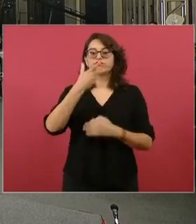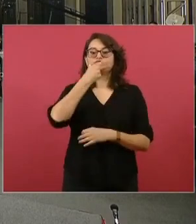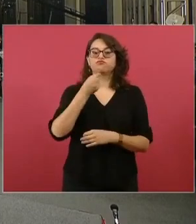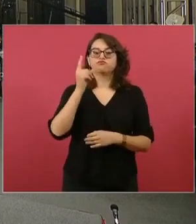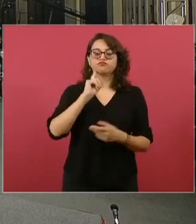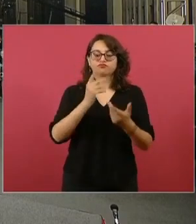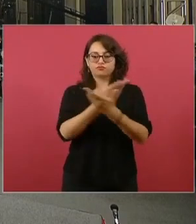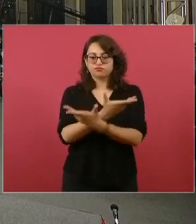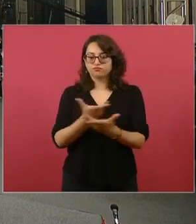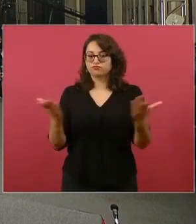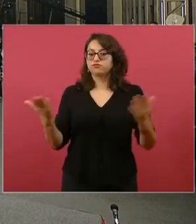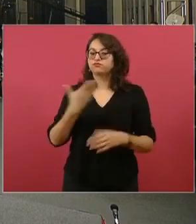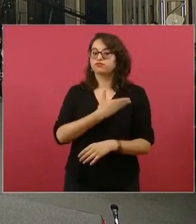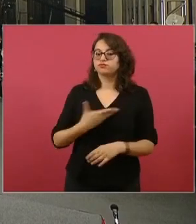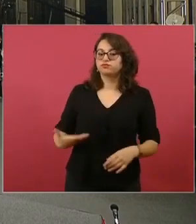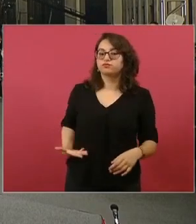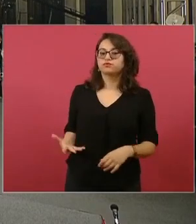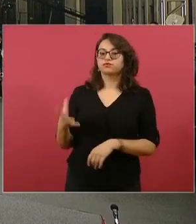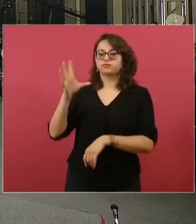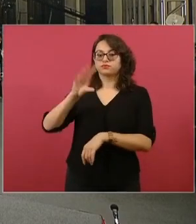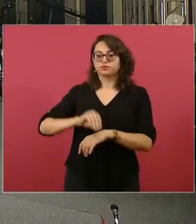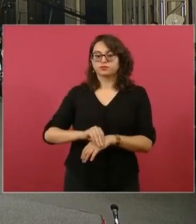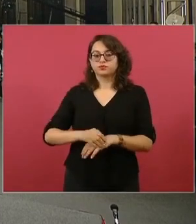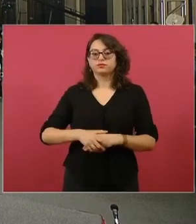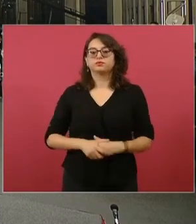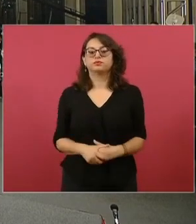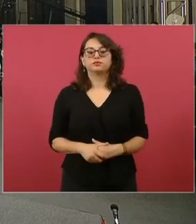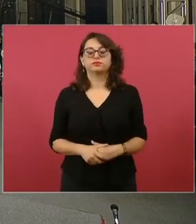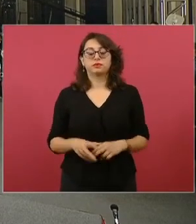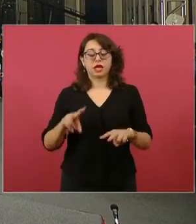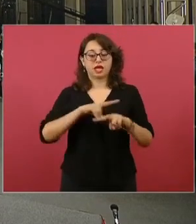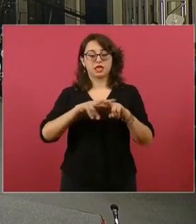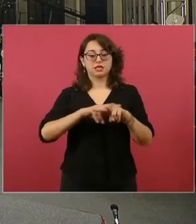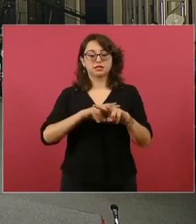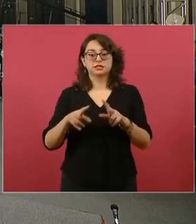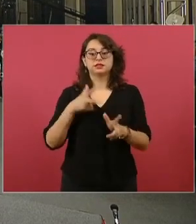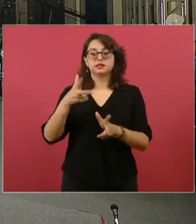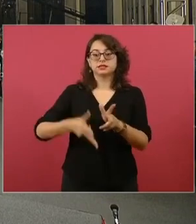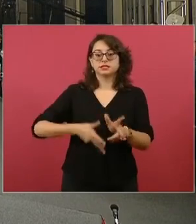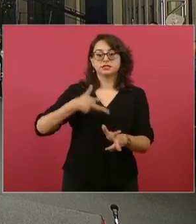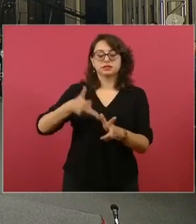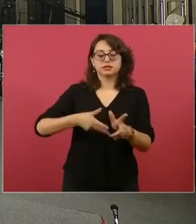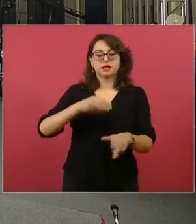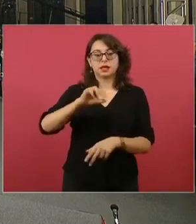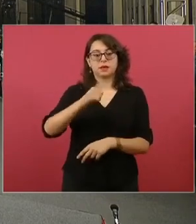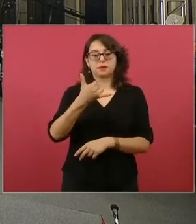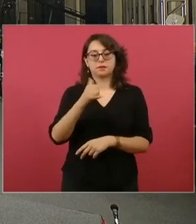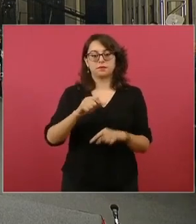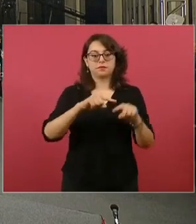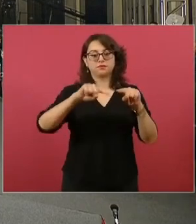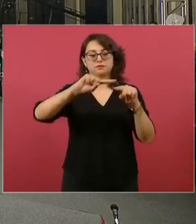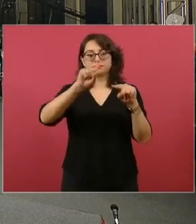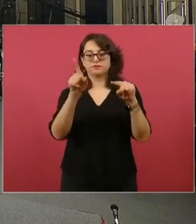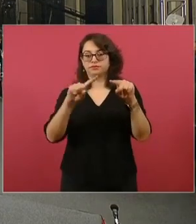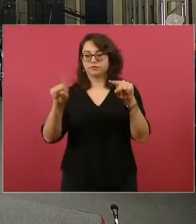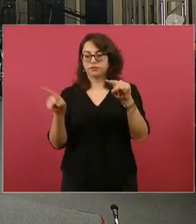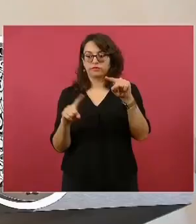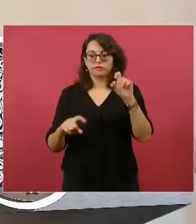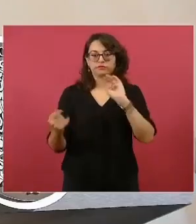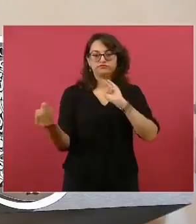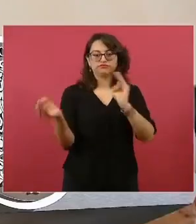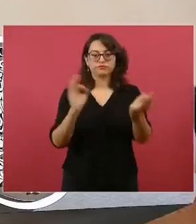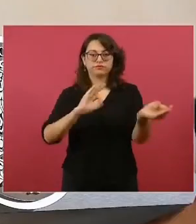Voy a informar de los avances ambientales en el Tren Maya. Recordar que este es un… la primera, por favor.